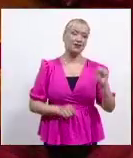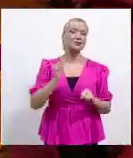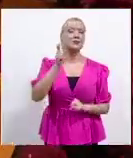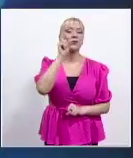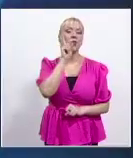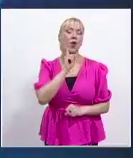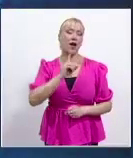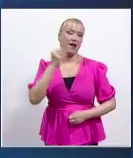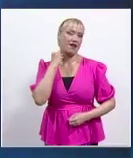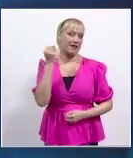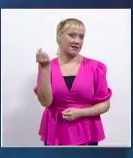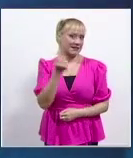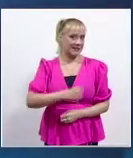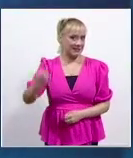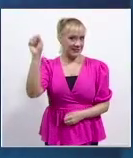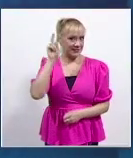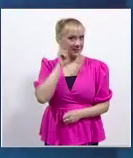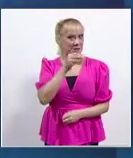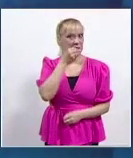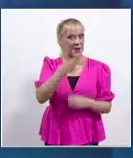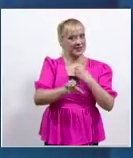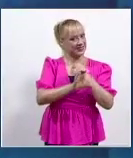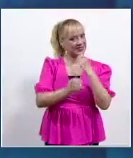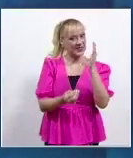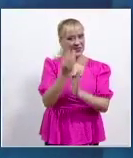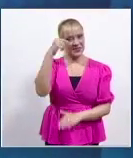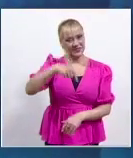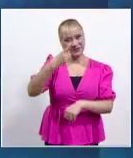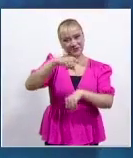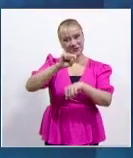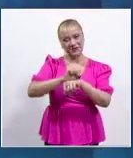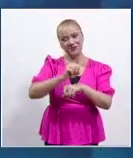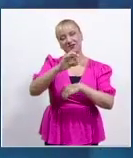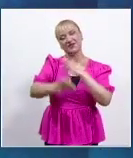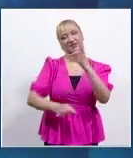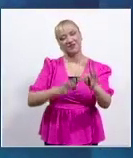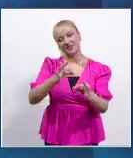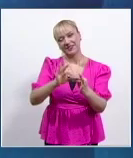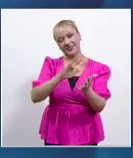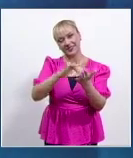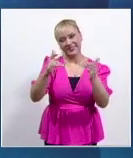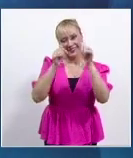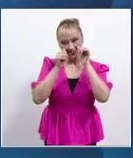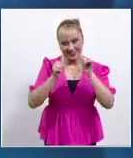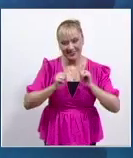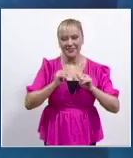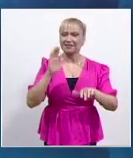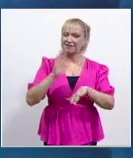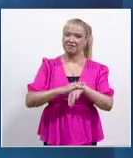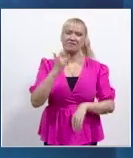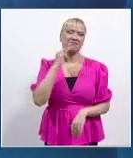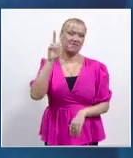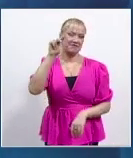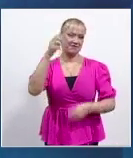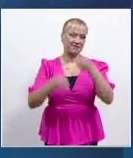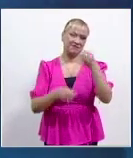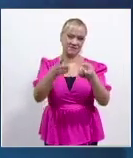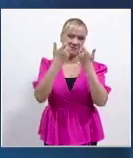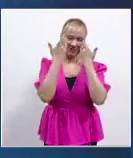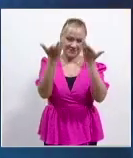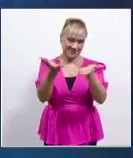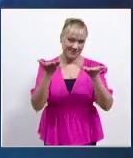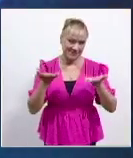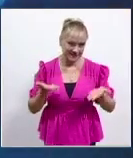semana. Así llegamos al final de este espacio de noticias. Antes de despedirnos, lo invito a mantenerse en la señal del canal del